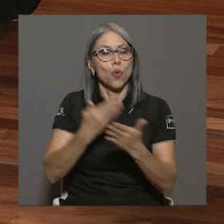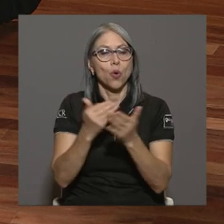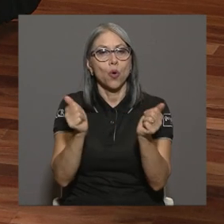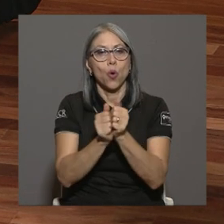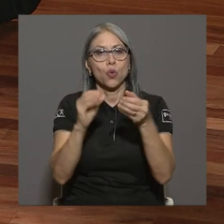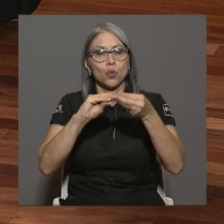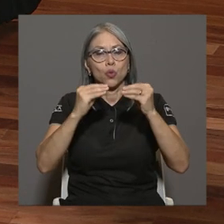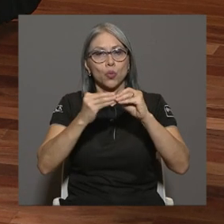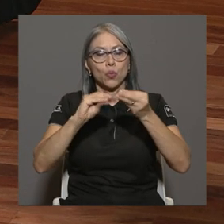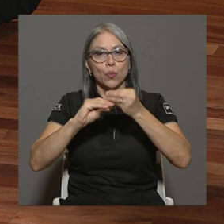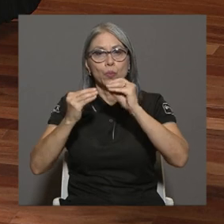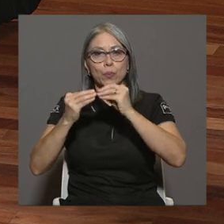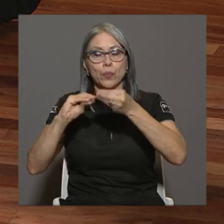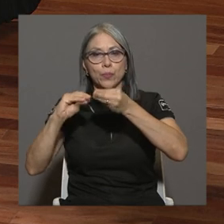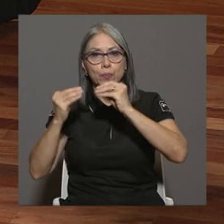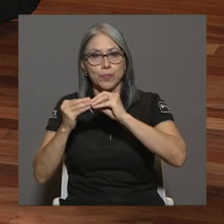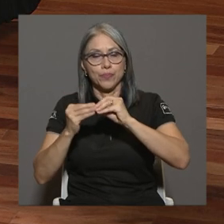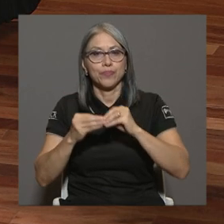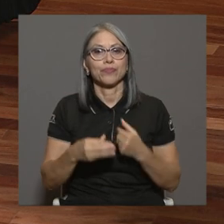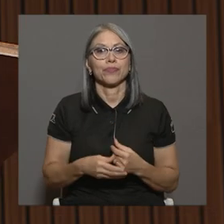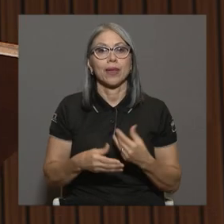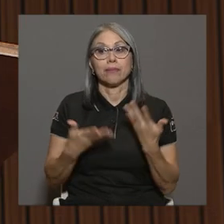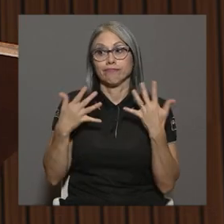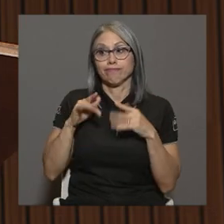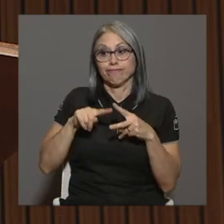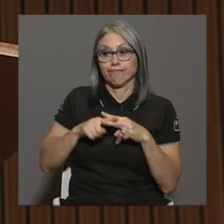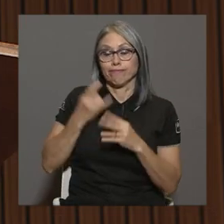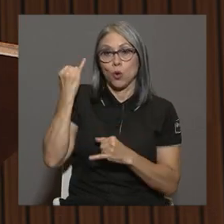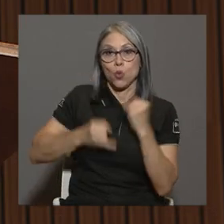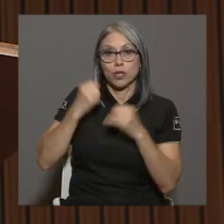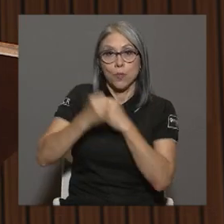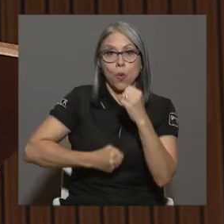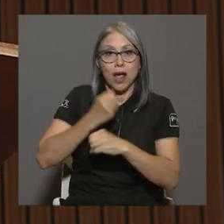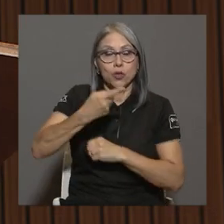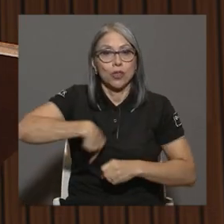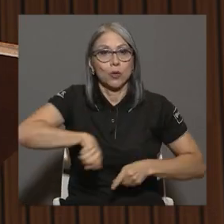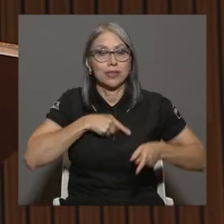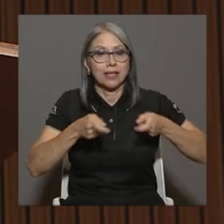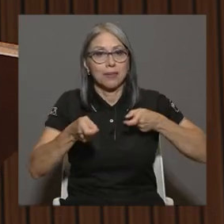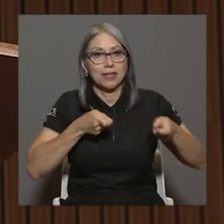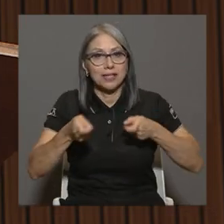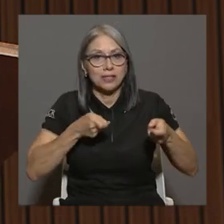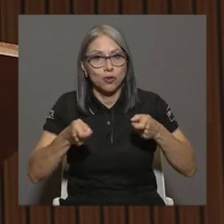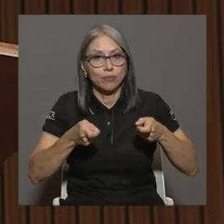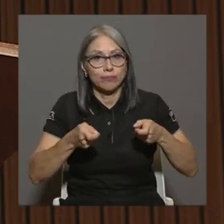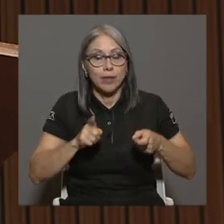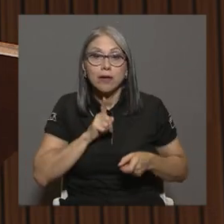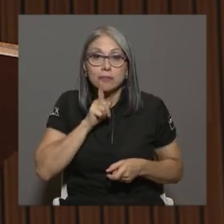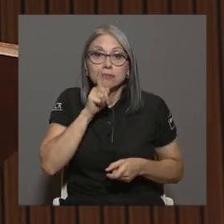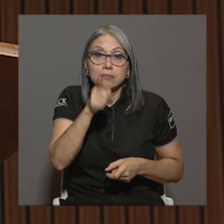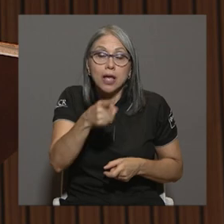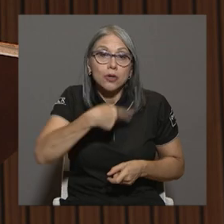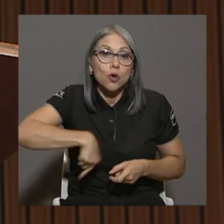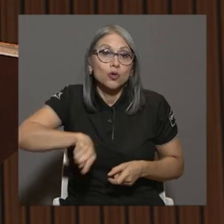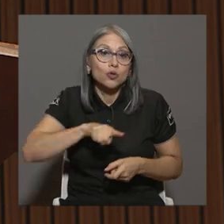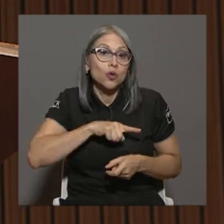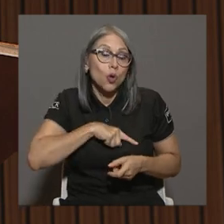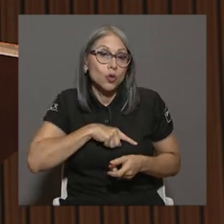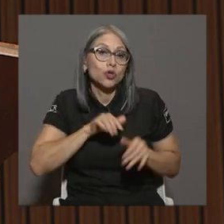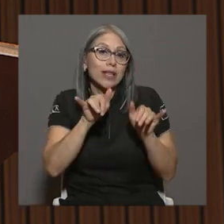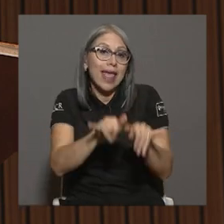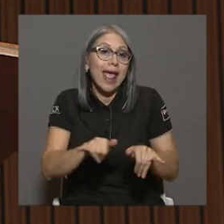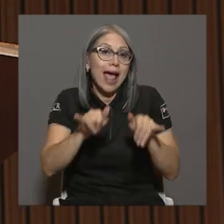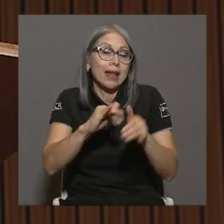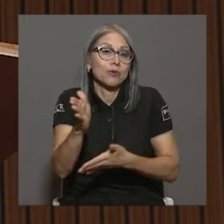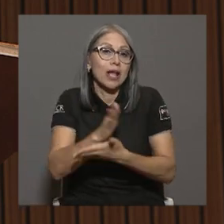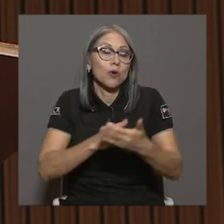cifras. Entramos en el último año de nuestra administración. Sin duda dejaremos algunos retos pendientes